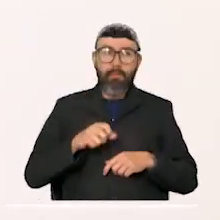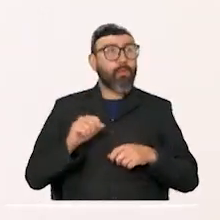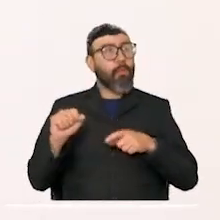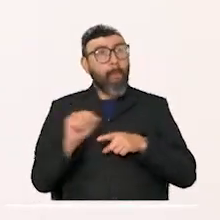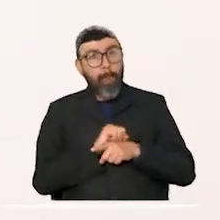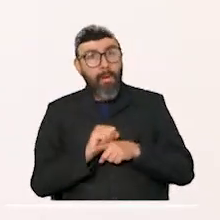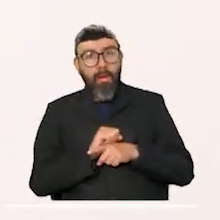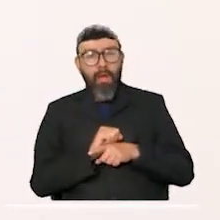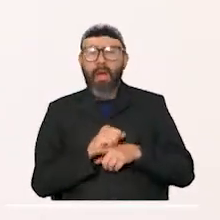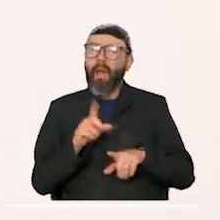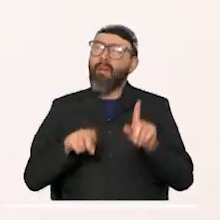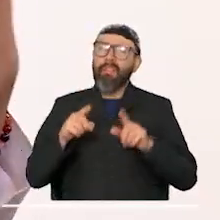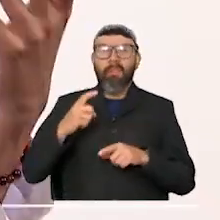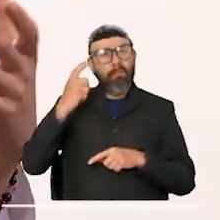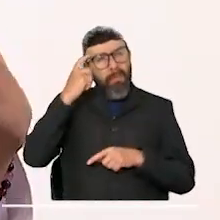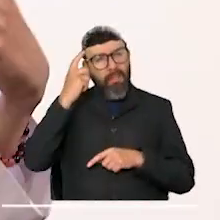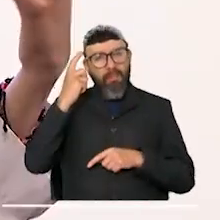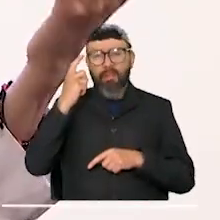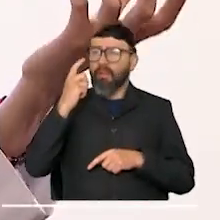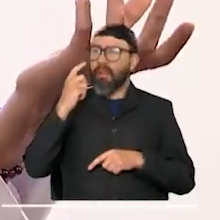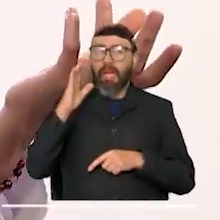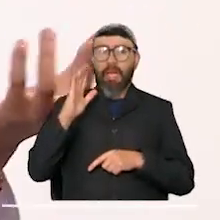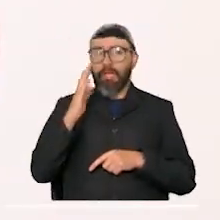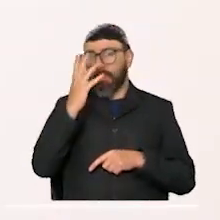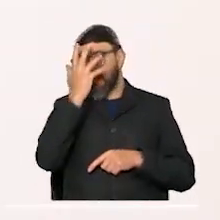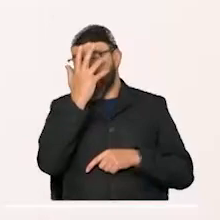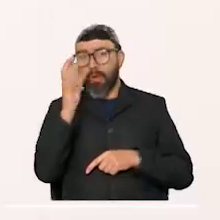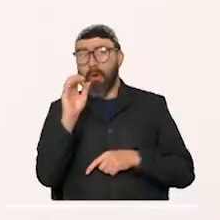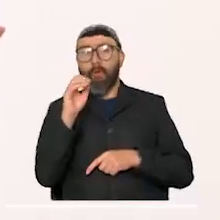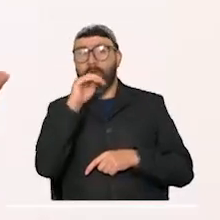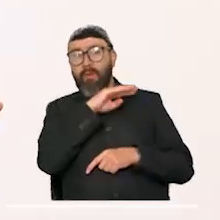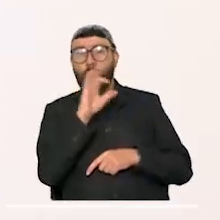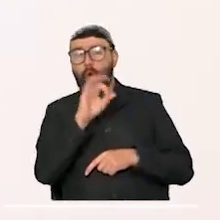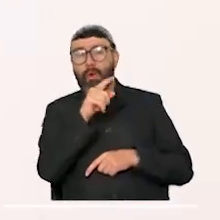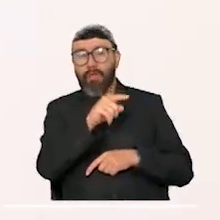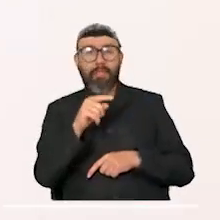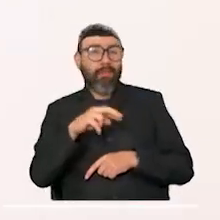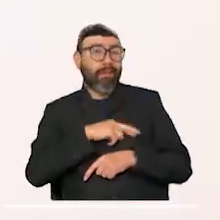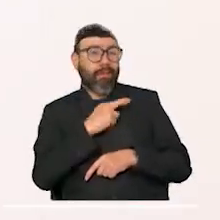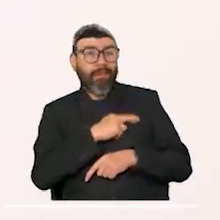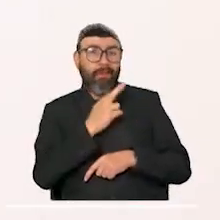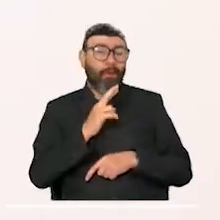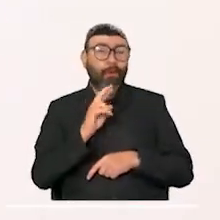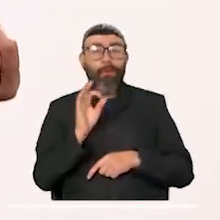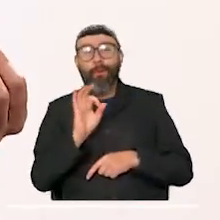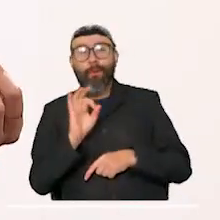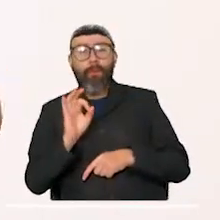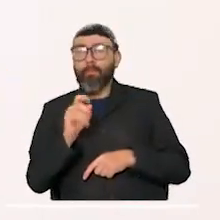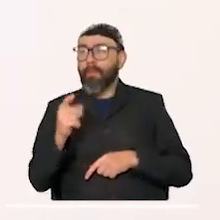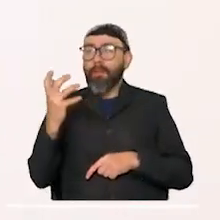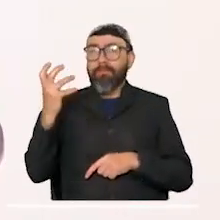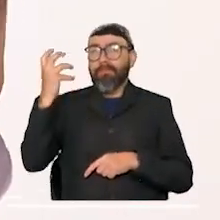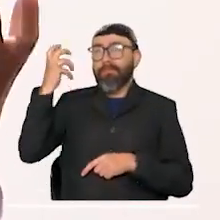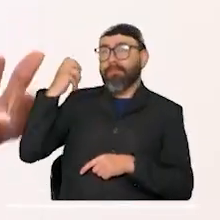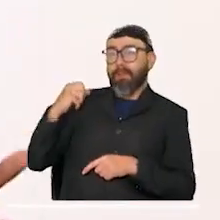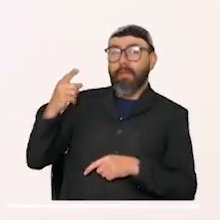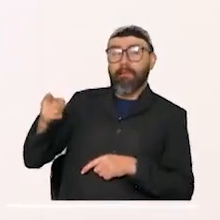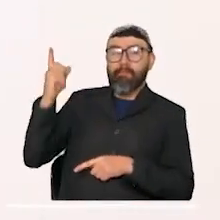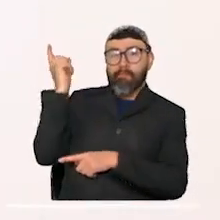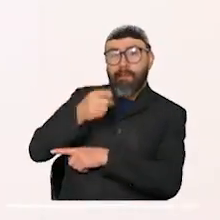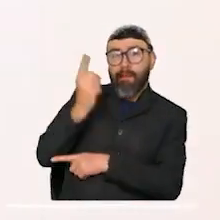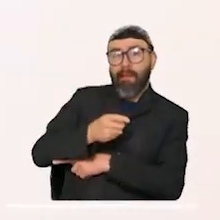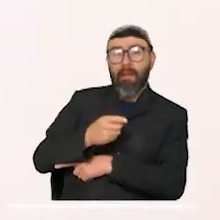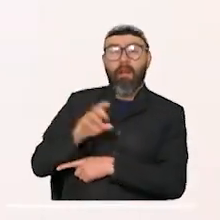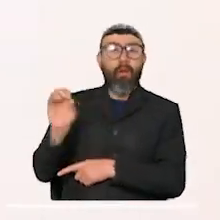pensamos que ya por tabús por temas de religión por temas de pronto de la época en la que crecimos o quién